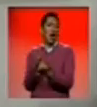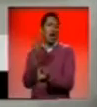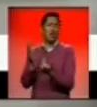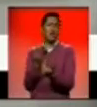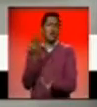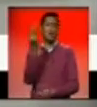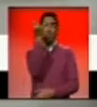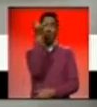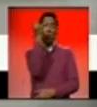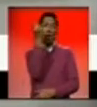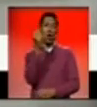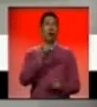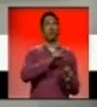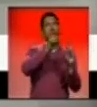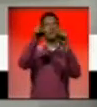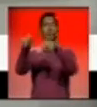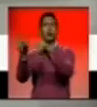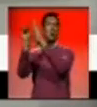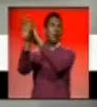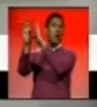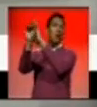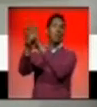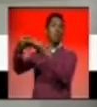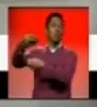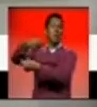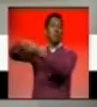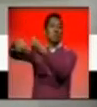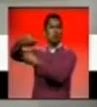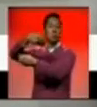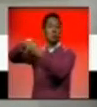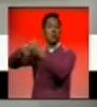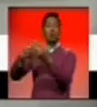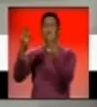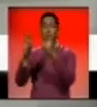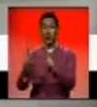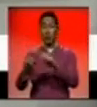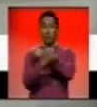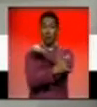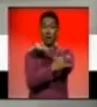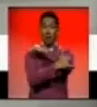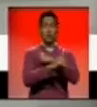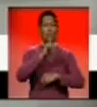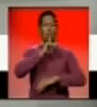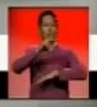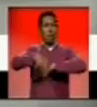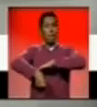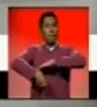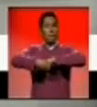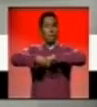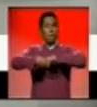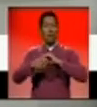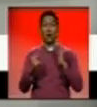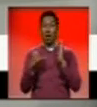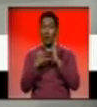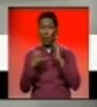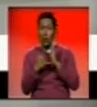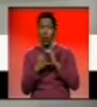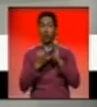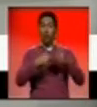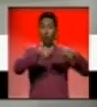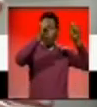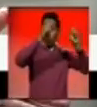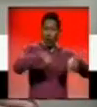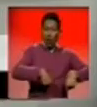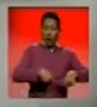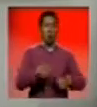con sus capitales para realizar inversiones. Pero además de eso, los paraísos fiscales no tienen convenios tributarios con otros países para, por